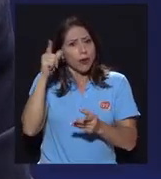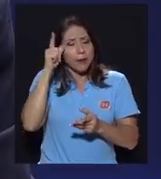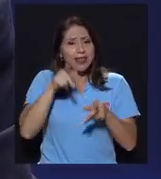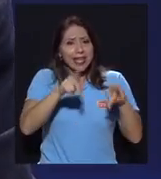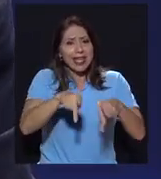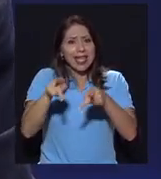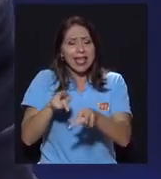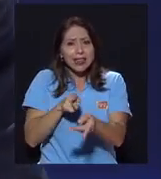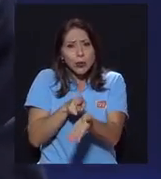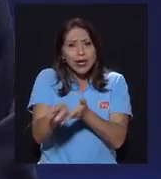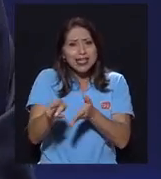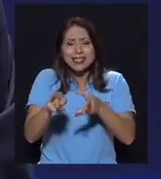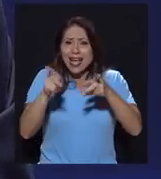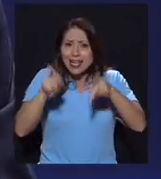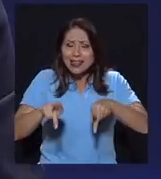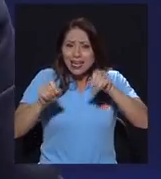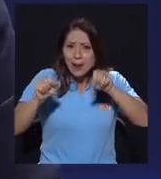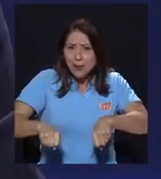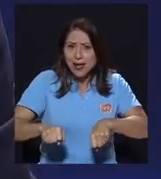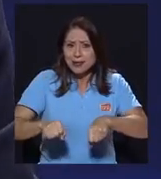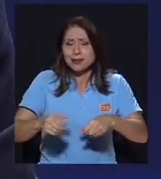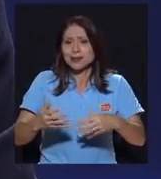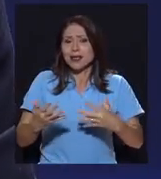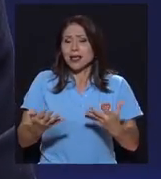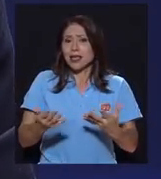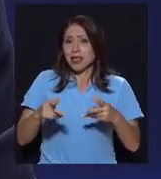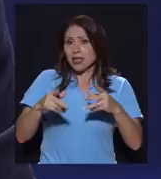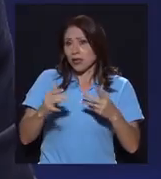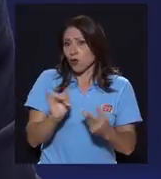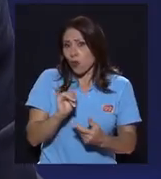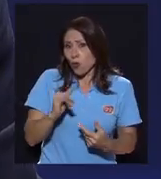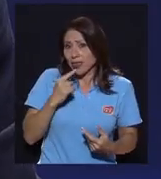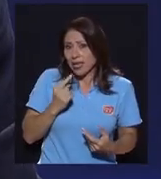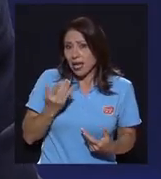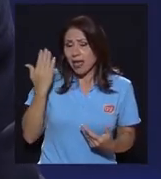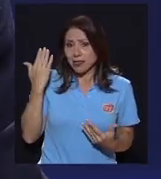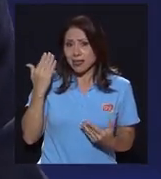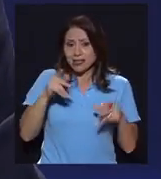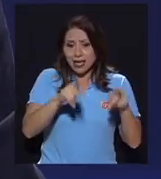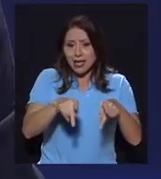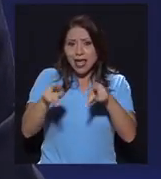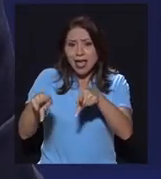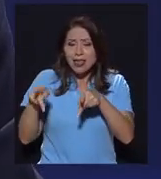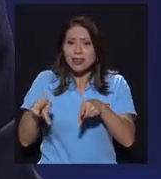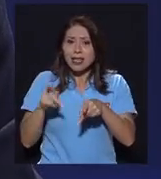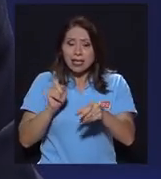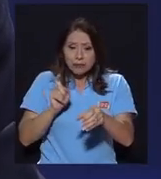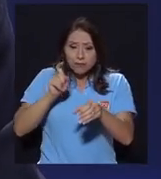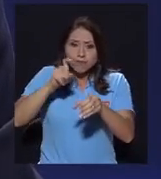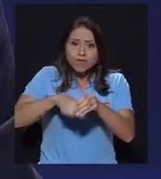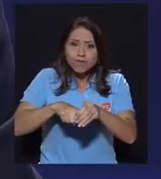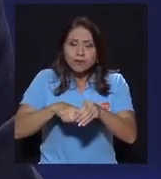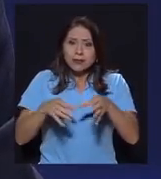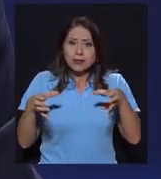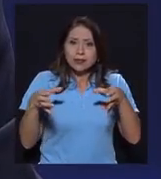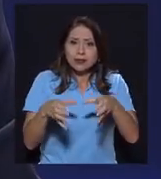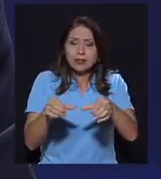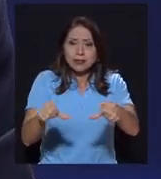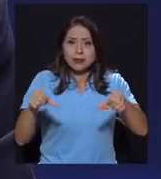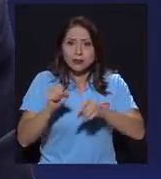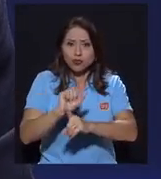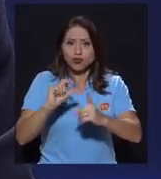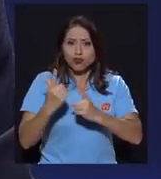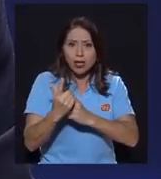capaz y hay gente que le como le digo y como has mencionado gente que está en el sector social que juega o